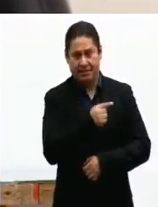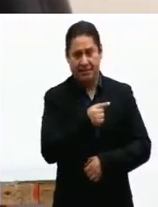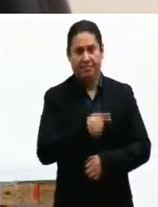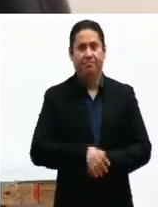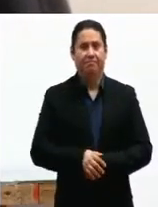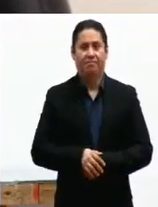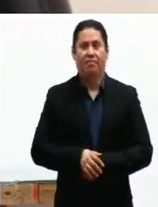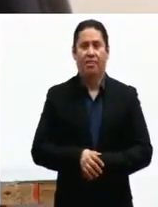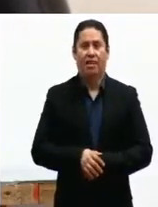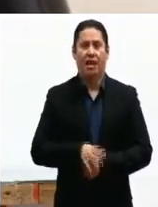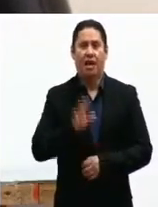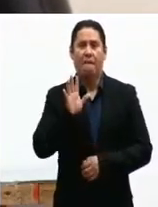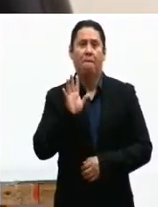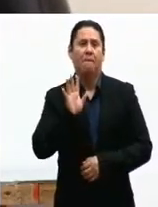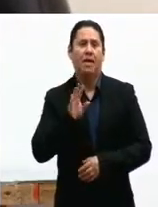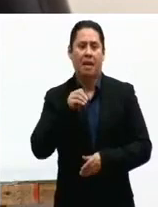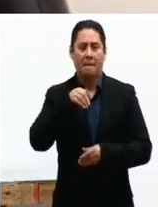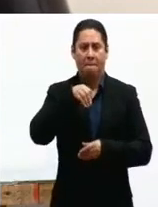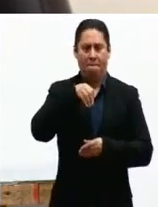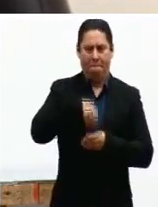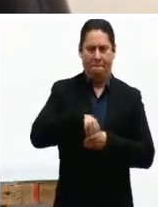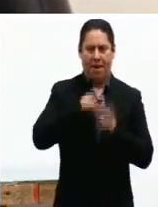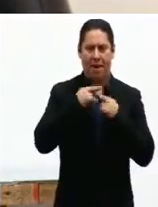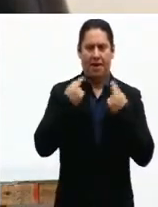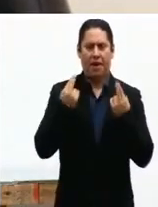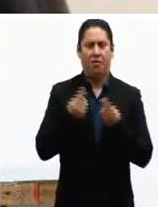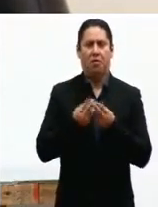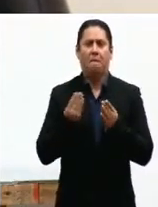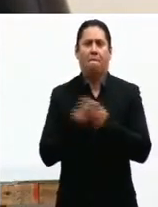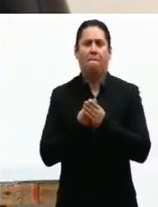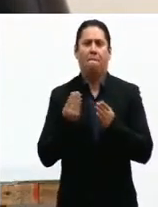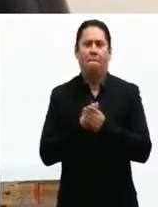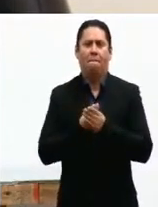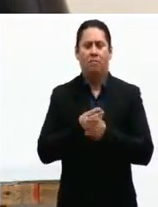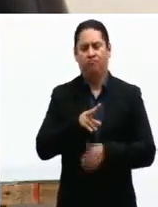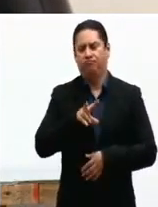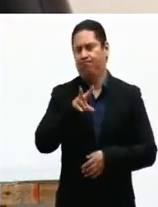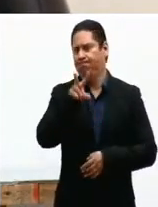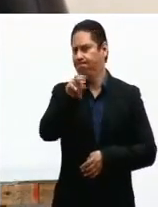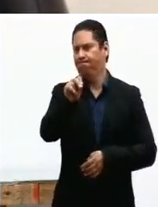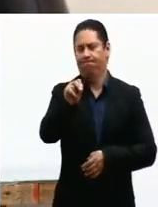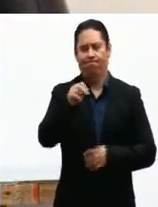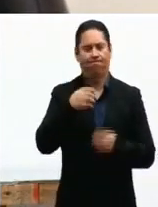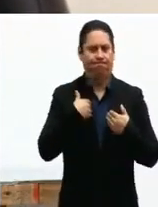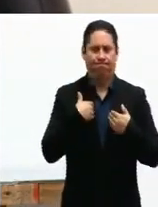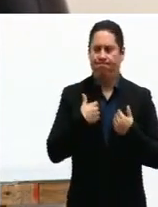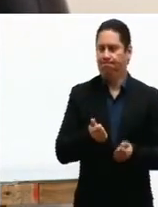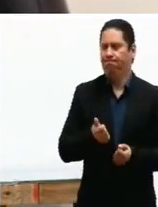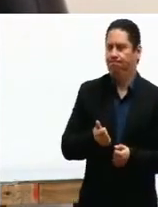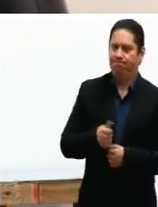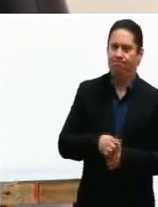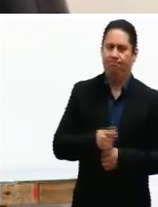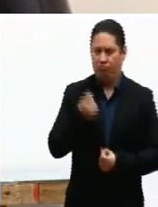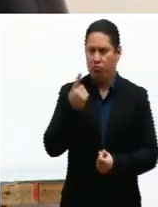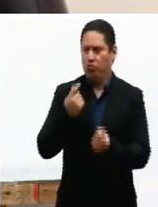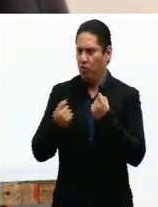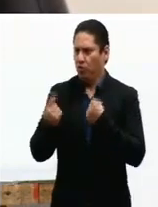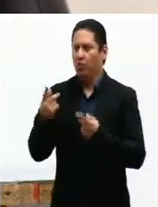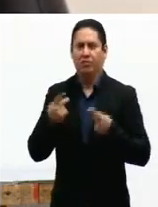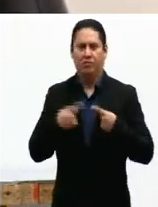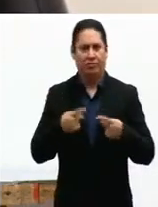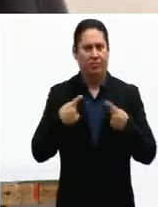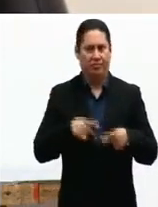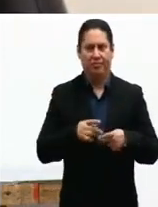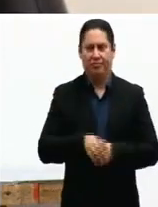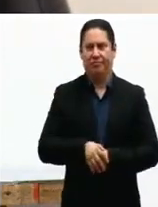se haga la comparecencia en una reunión secreta. Yo entendía, y lo han mencionado muchos de mis compañeros y